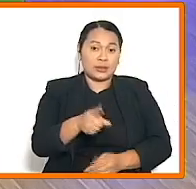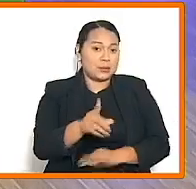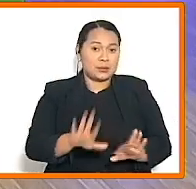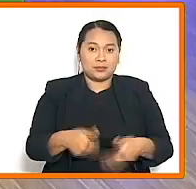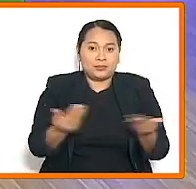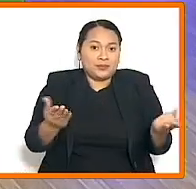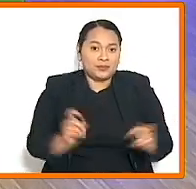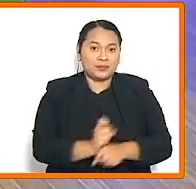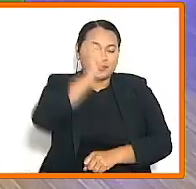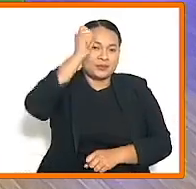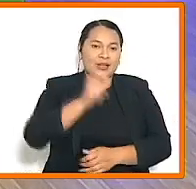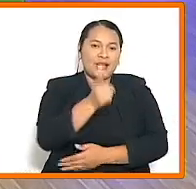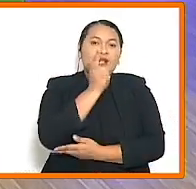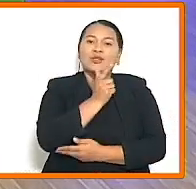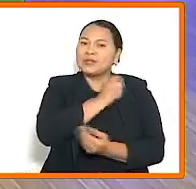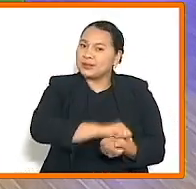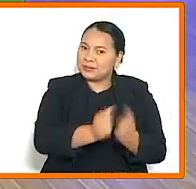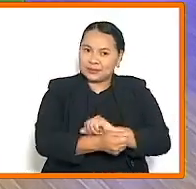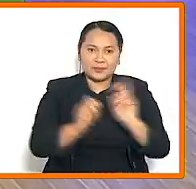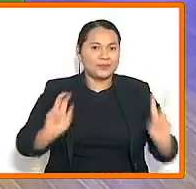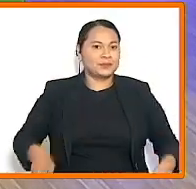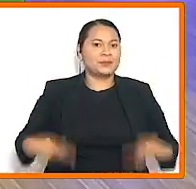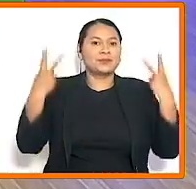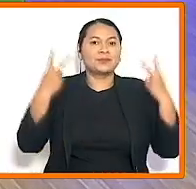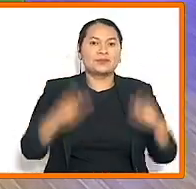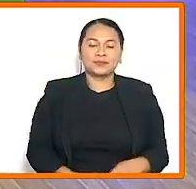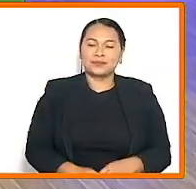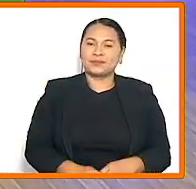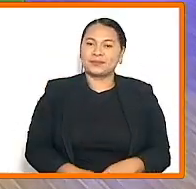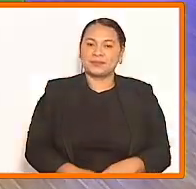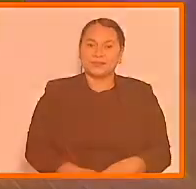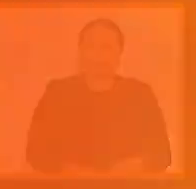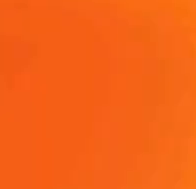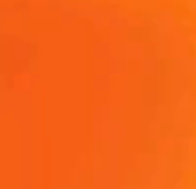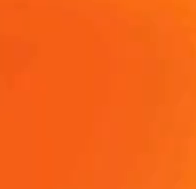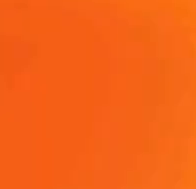vas a ganar? Loto te cambia la vida.